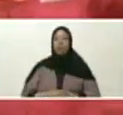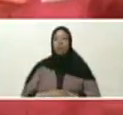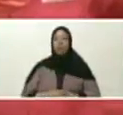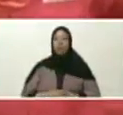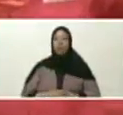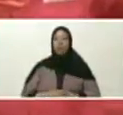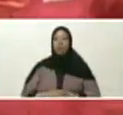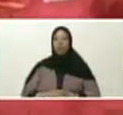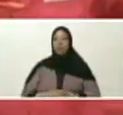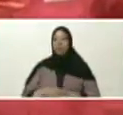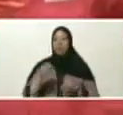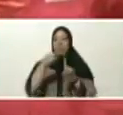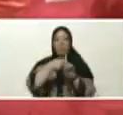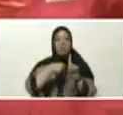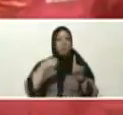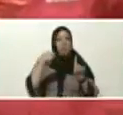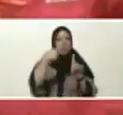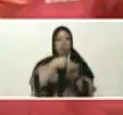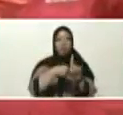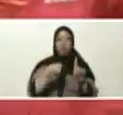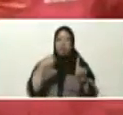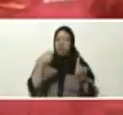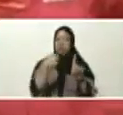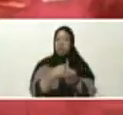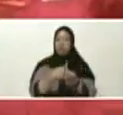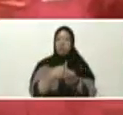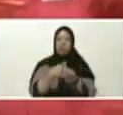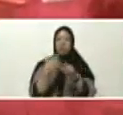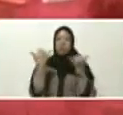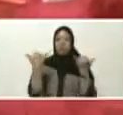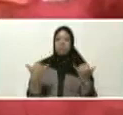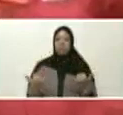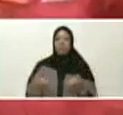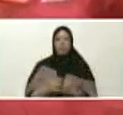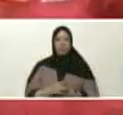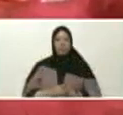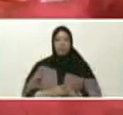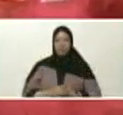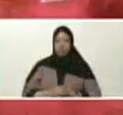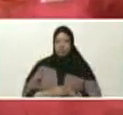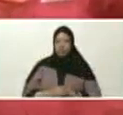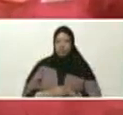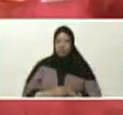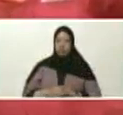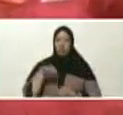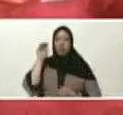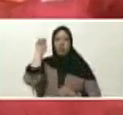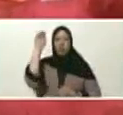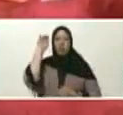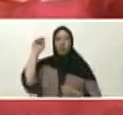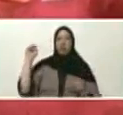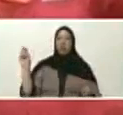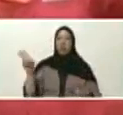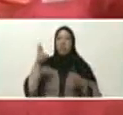para el combate, para la batalla y para la futura